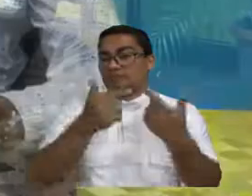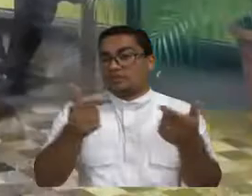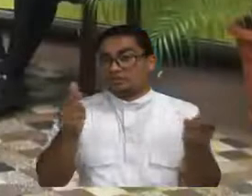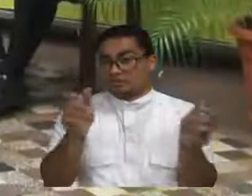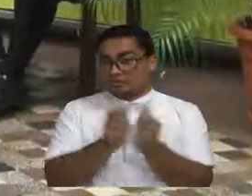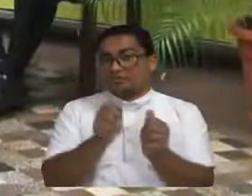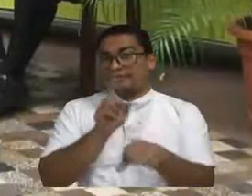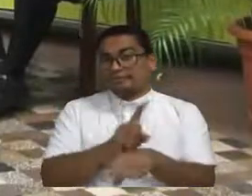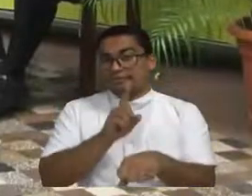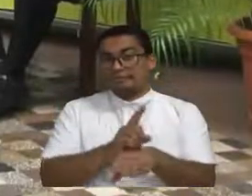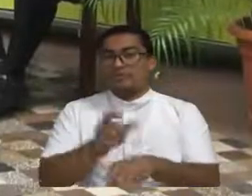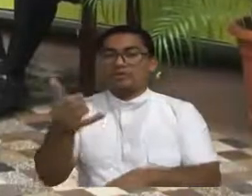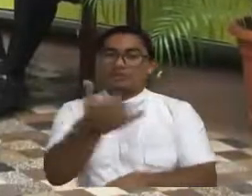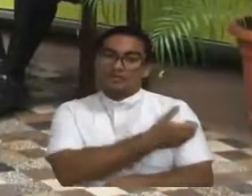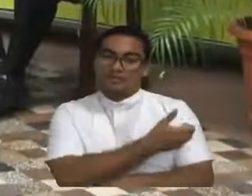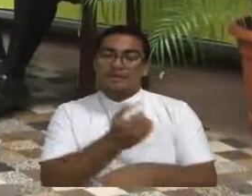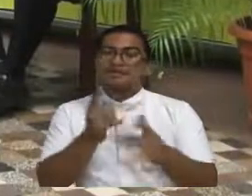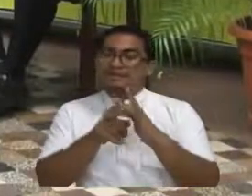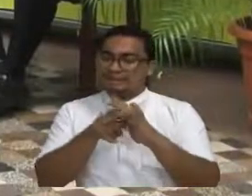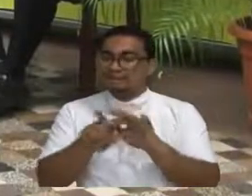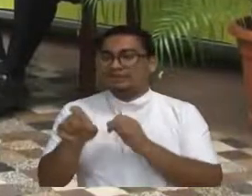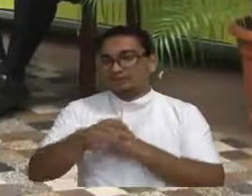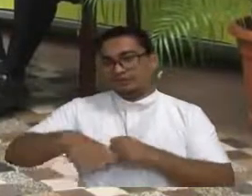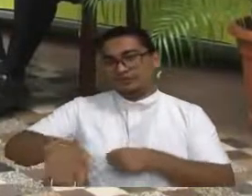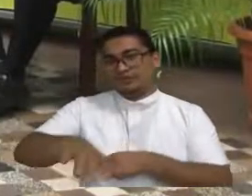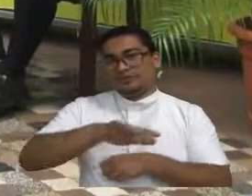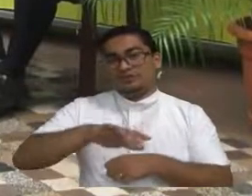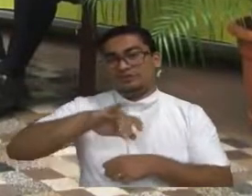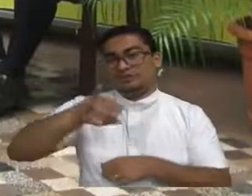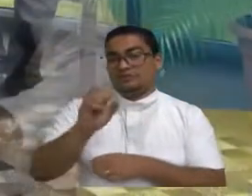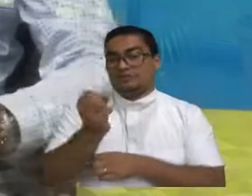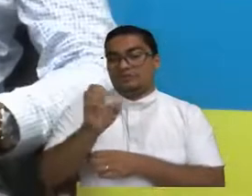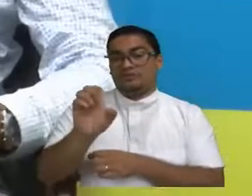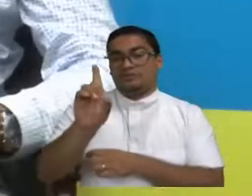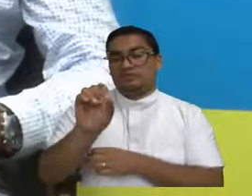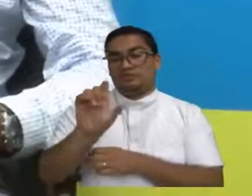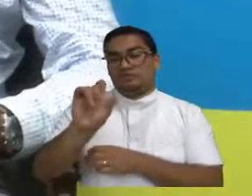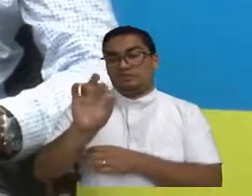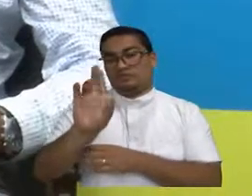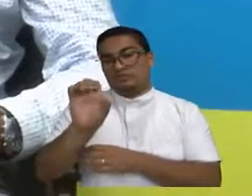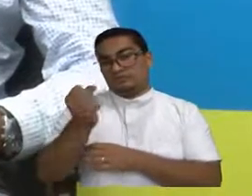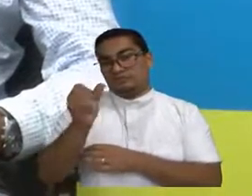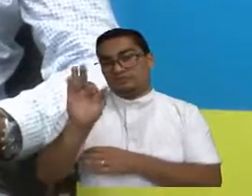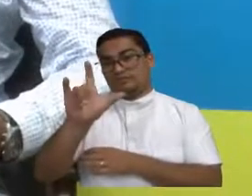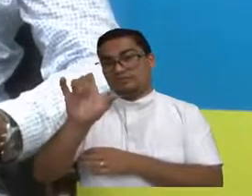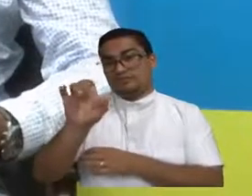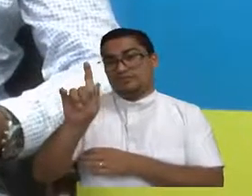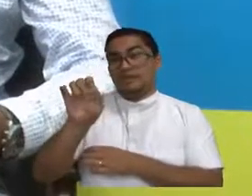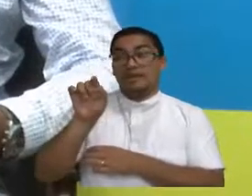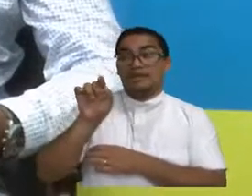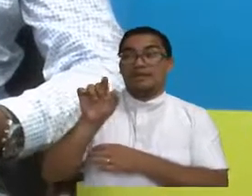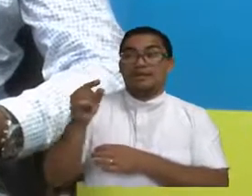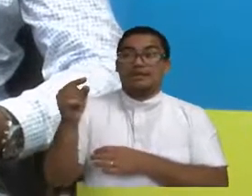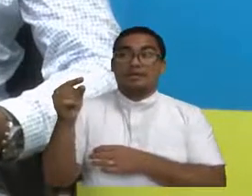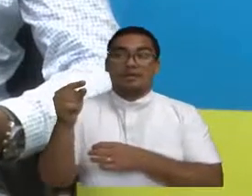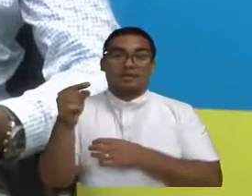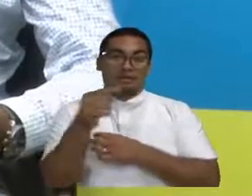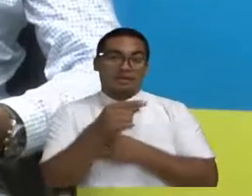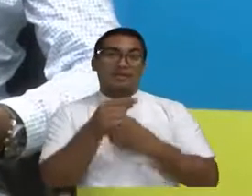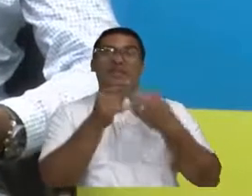Hospital Psicosocial José Dolores Flete. Con él vamos a hablar de la depresión